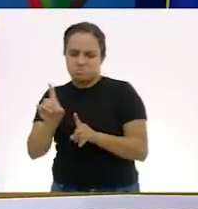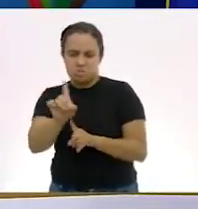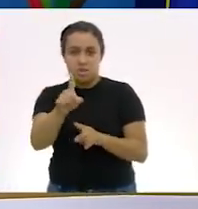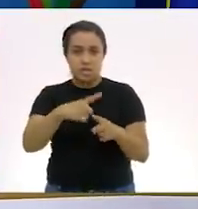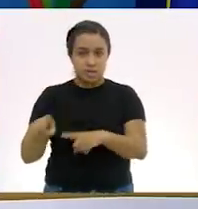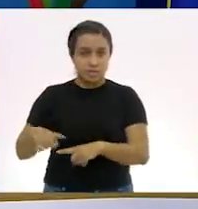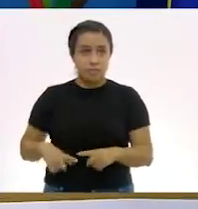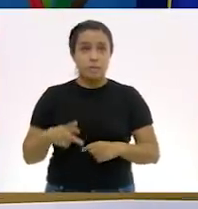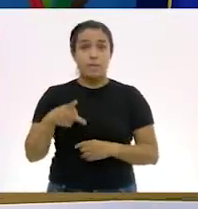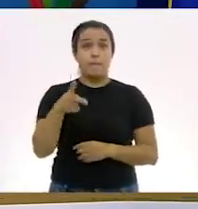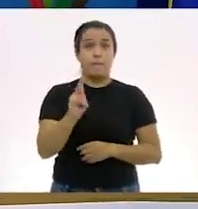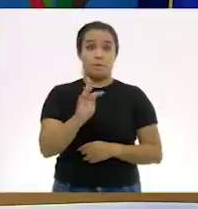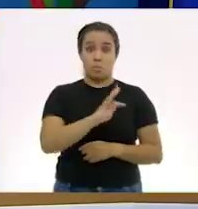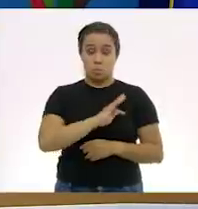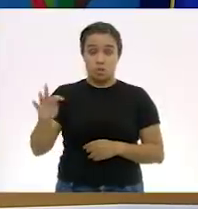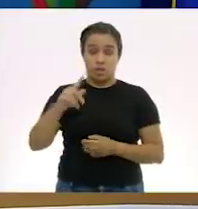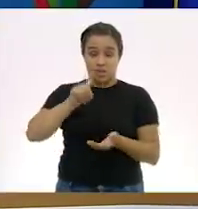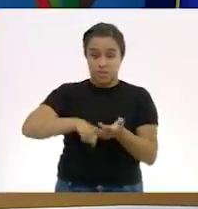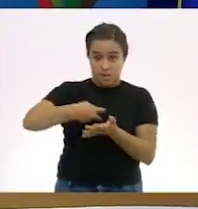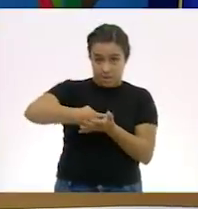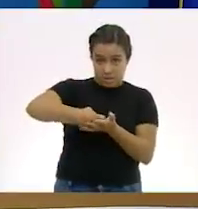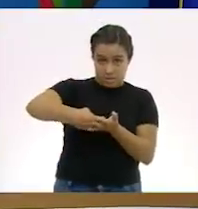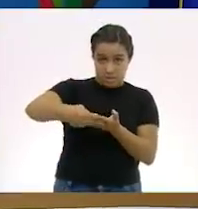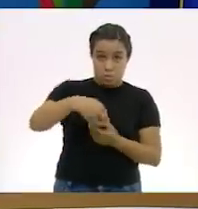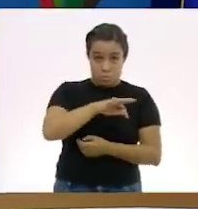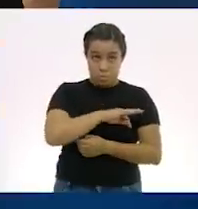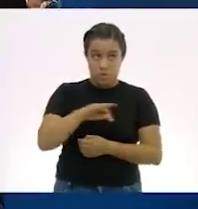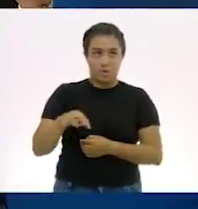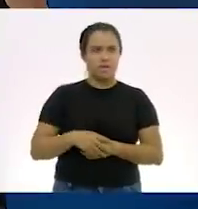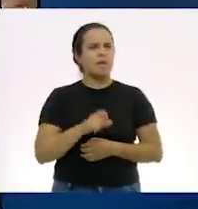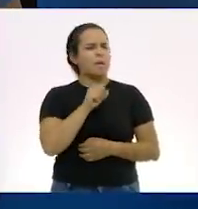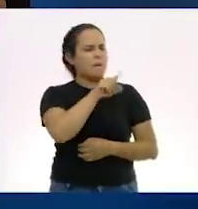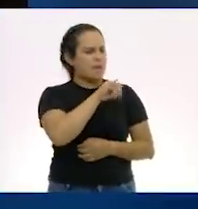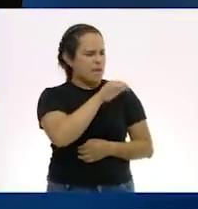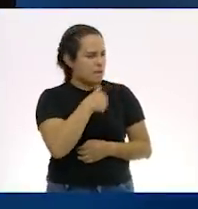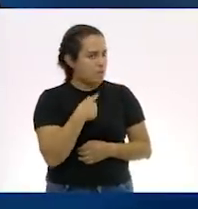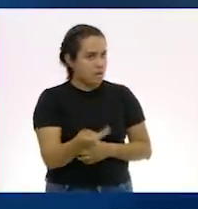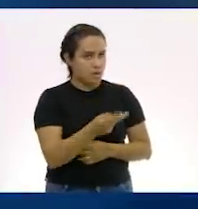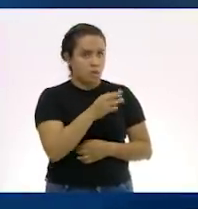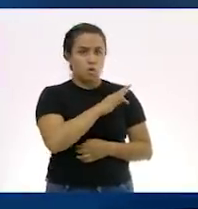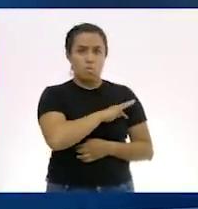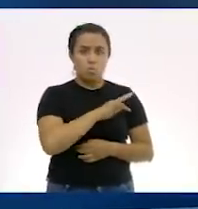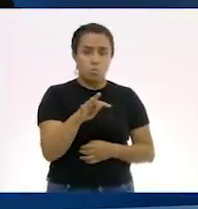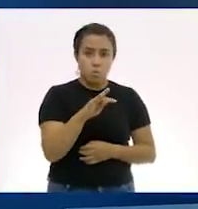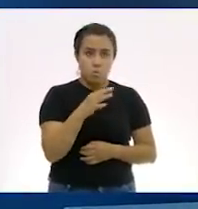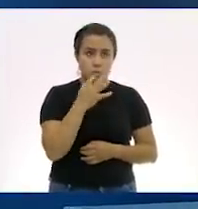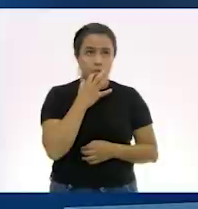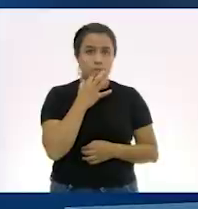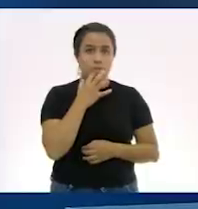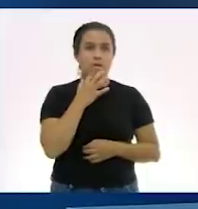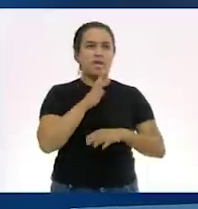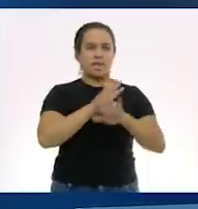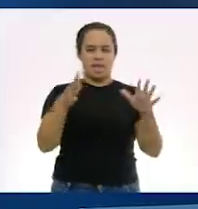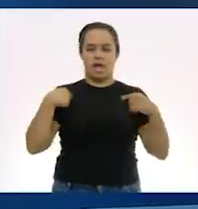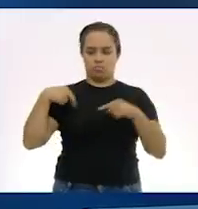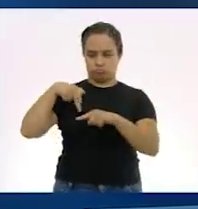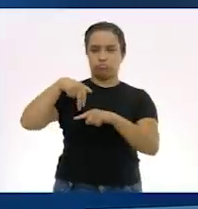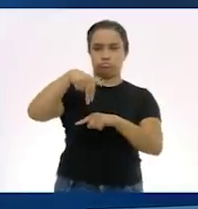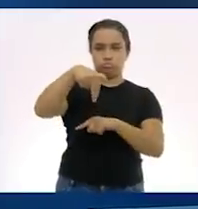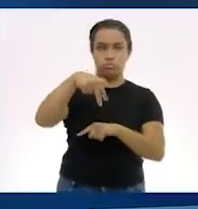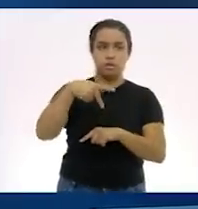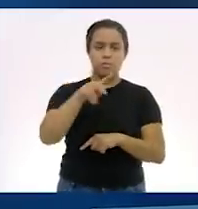puedo hacer curvos. Hacia allá. Si vienes de este lado. Y esto sería... curvo.